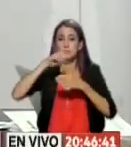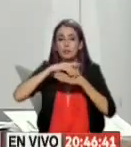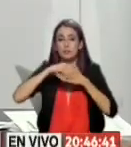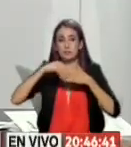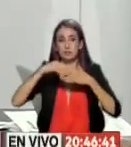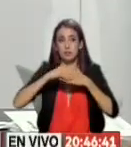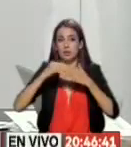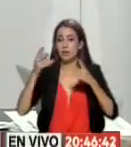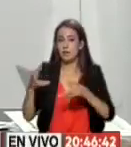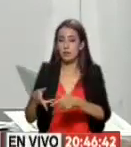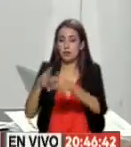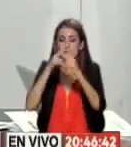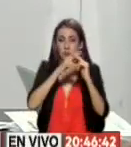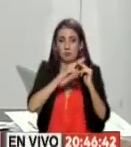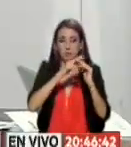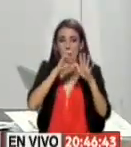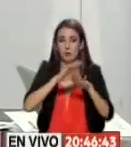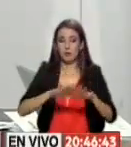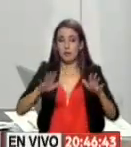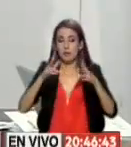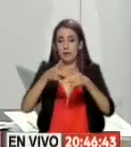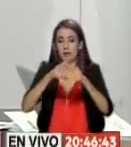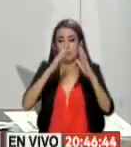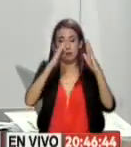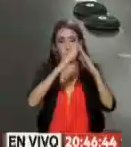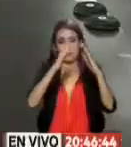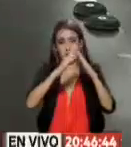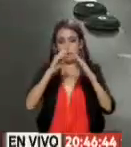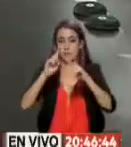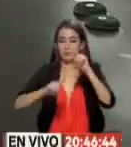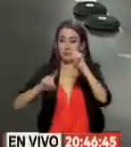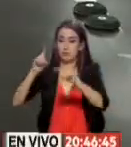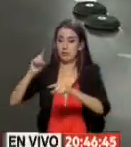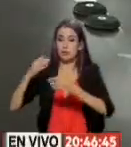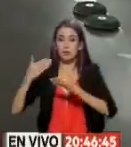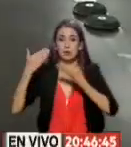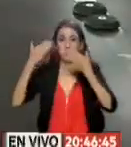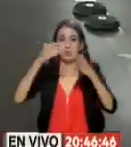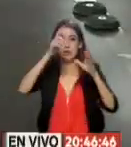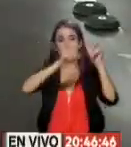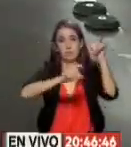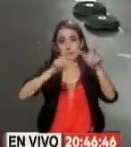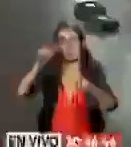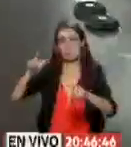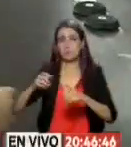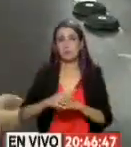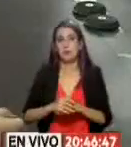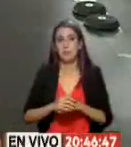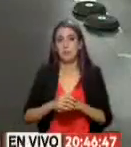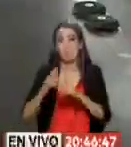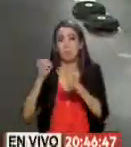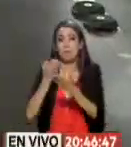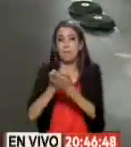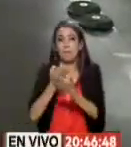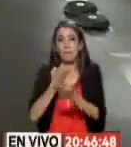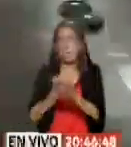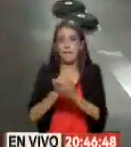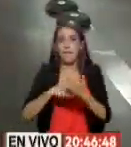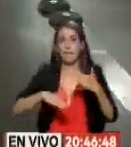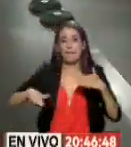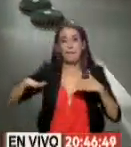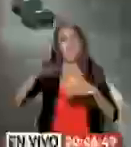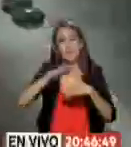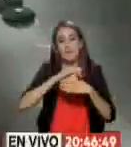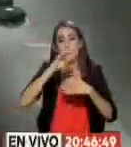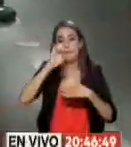en préstamos quirografarios, hipotecarios y prendarios para beneficio de sus afiliados. Recursos que, a decir de su gerente, Eva